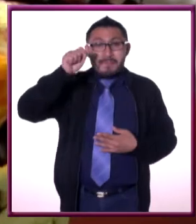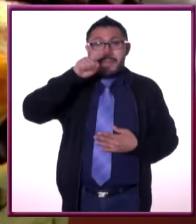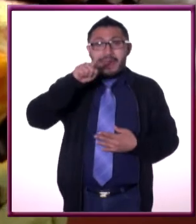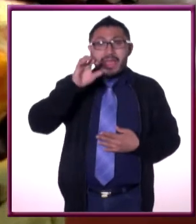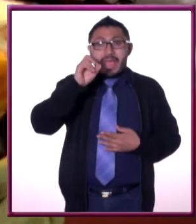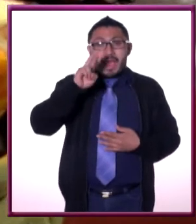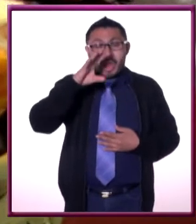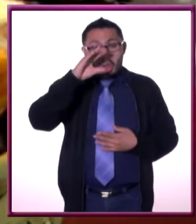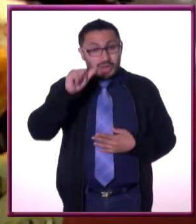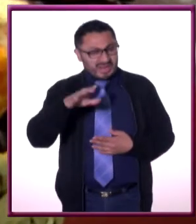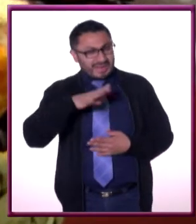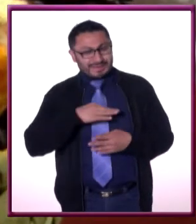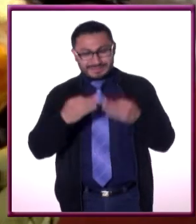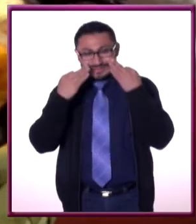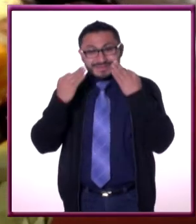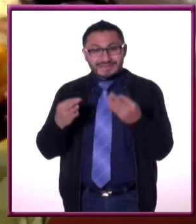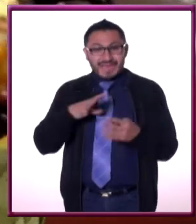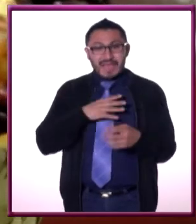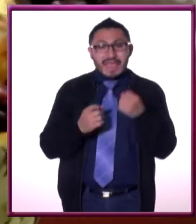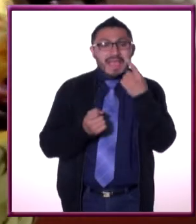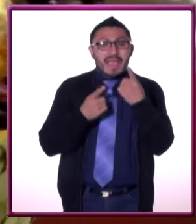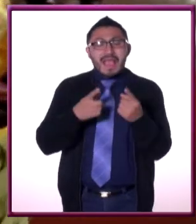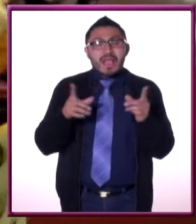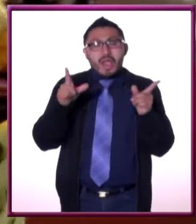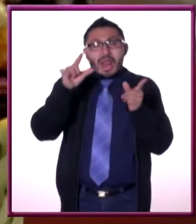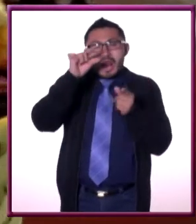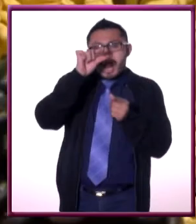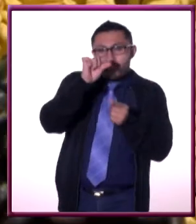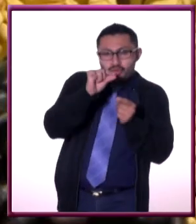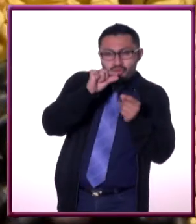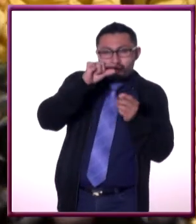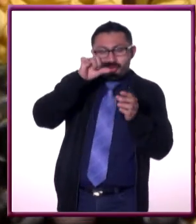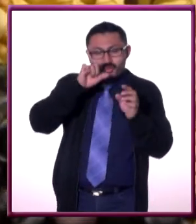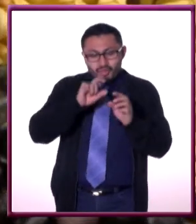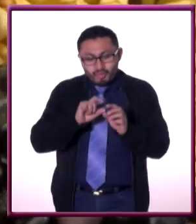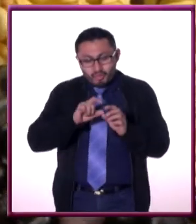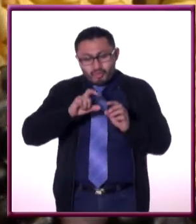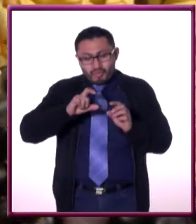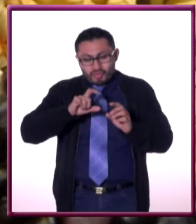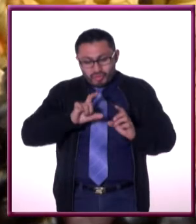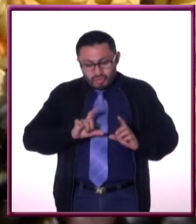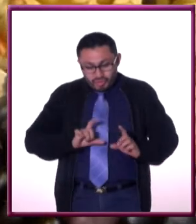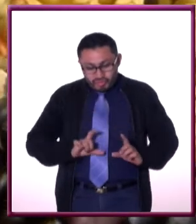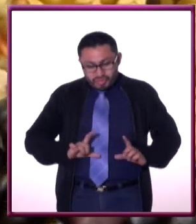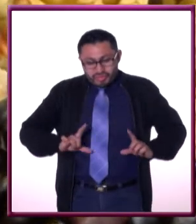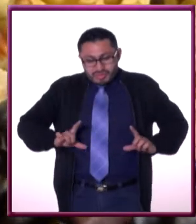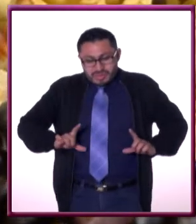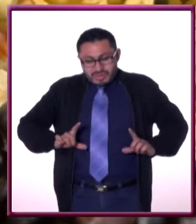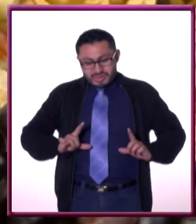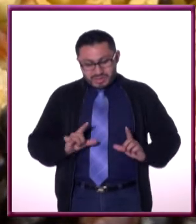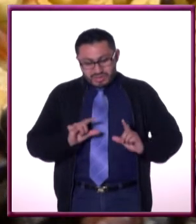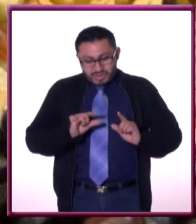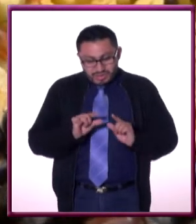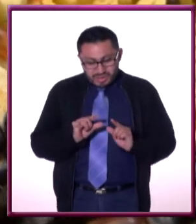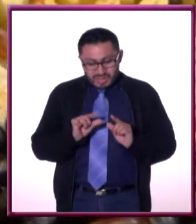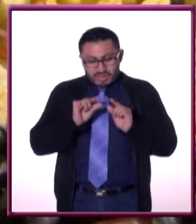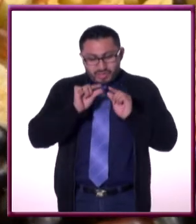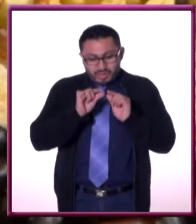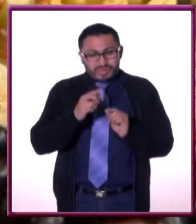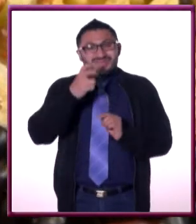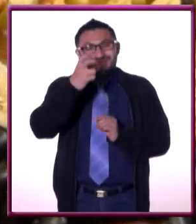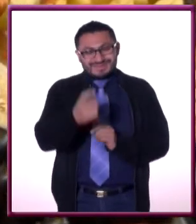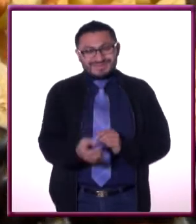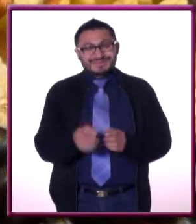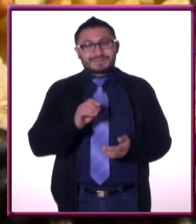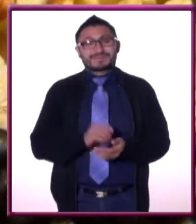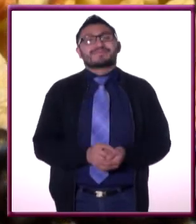cuenta de que los granos de la punta son más pequeñitos, los granos del centro son más grandes, unos son más anchos, otros son más angostos.